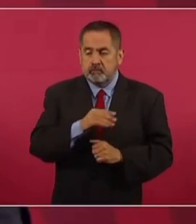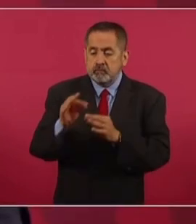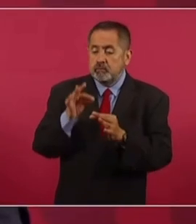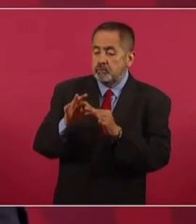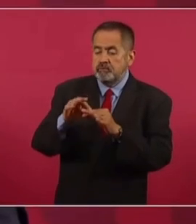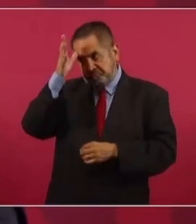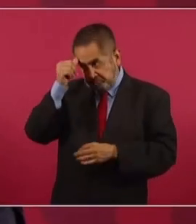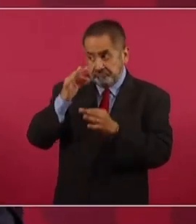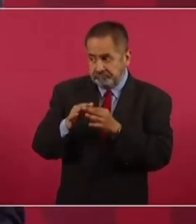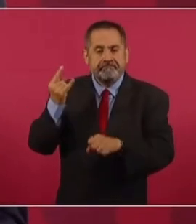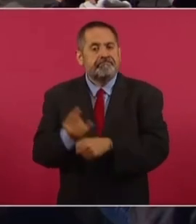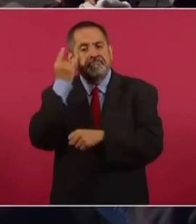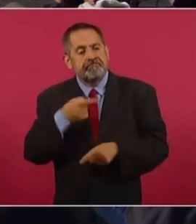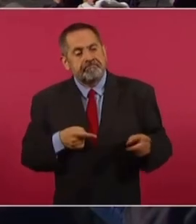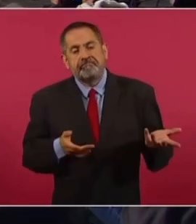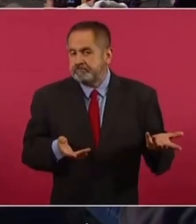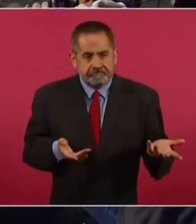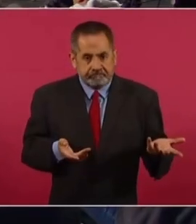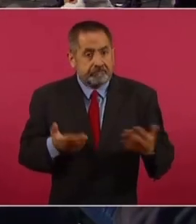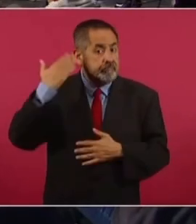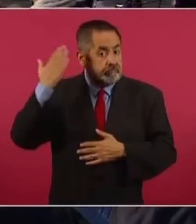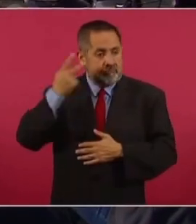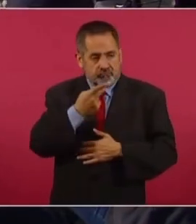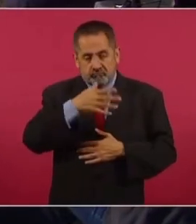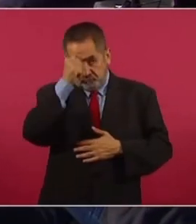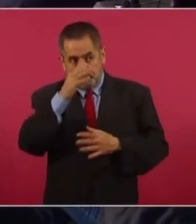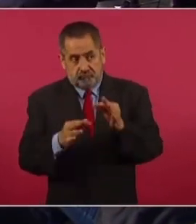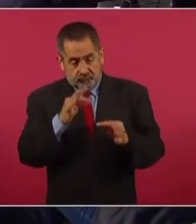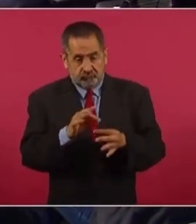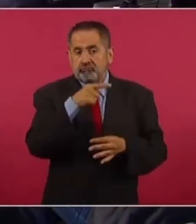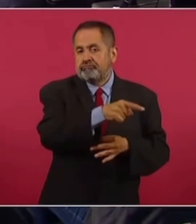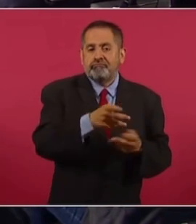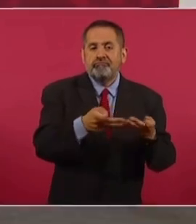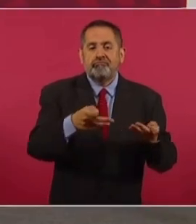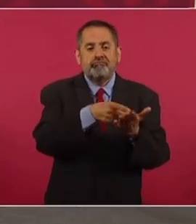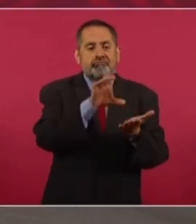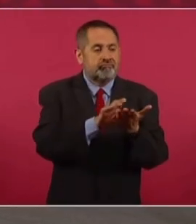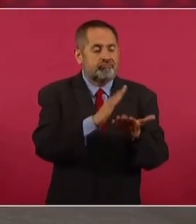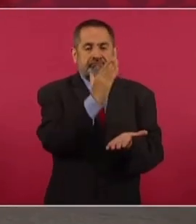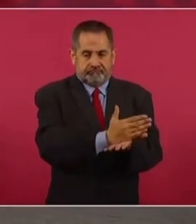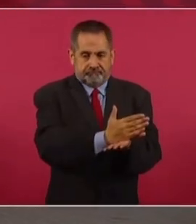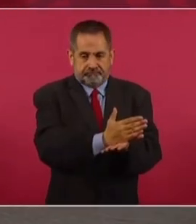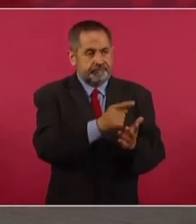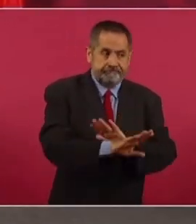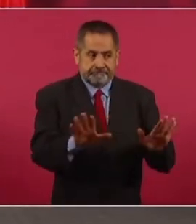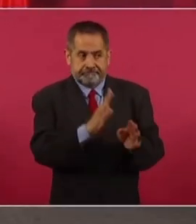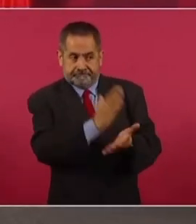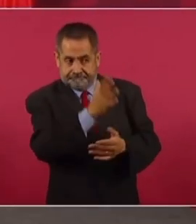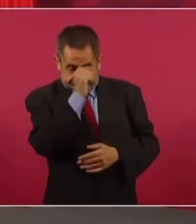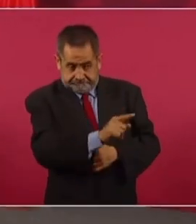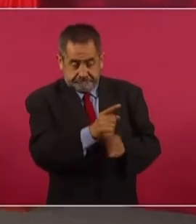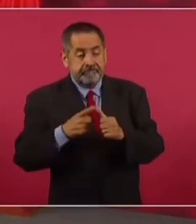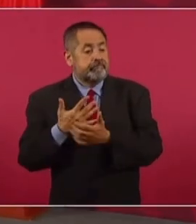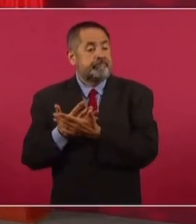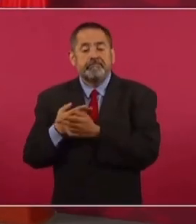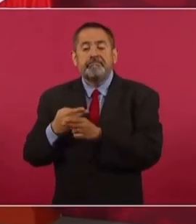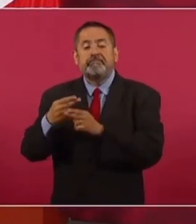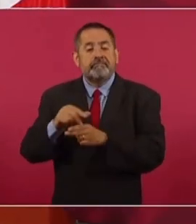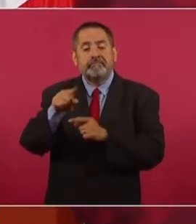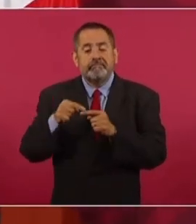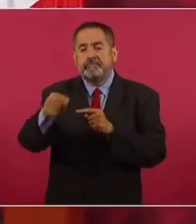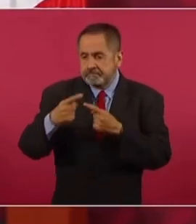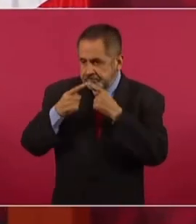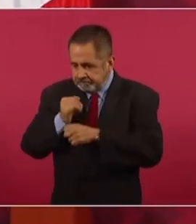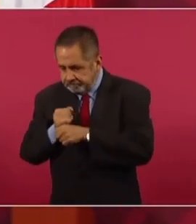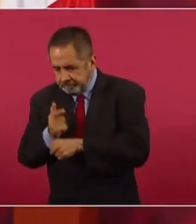incumplieron con un acuerdo. Habíamos quedado de que se detenían los trabajos de excavación hasta que